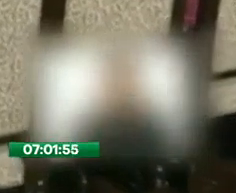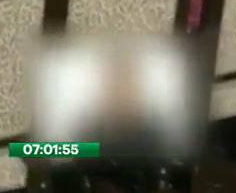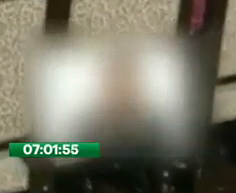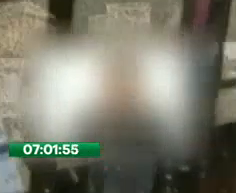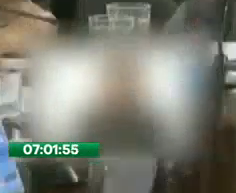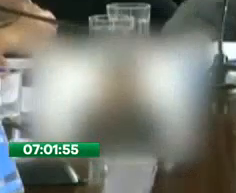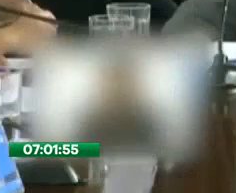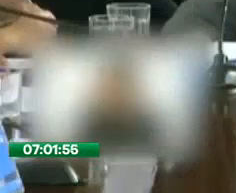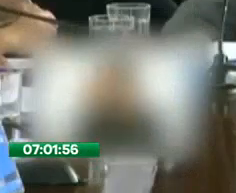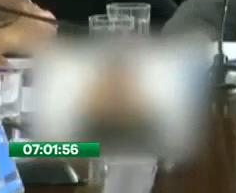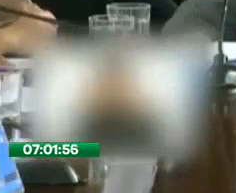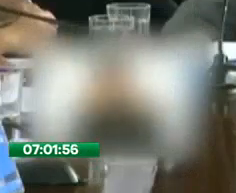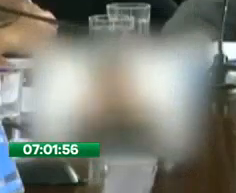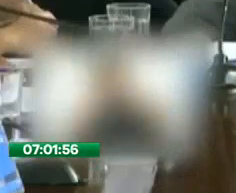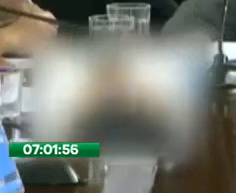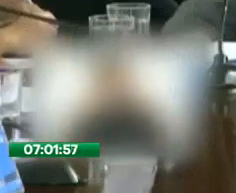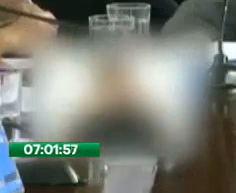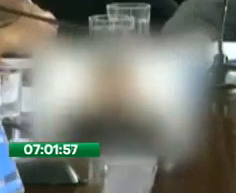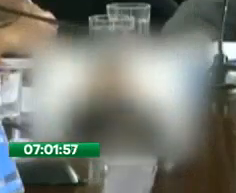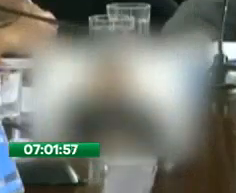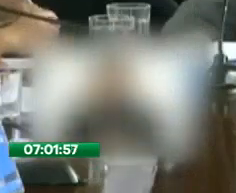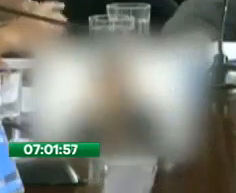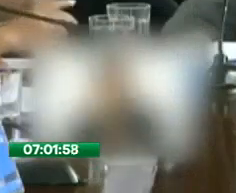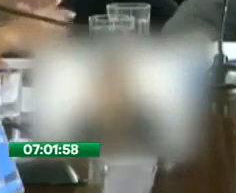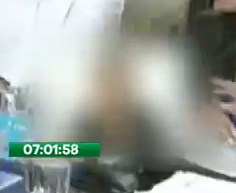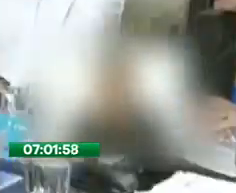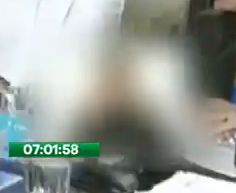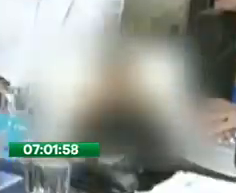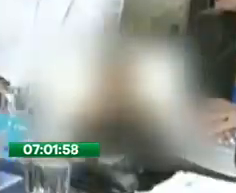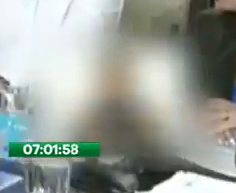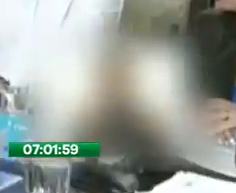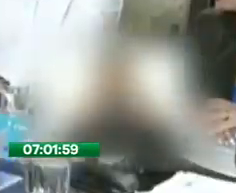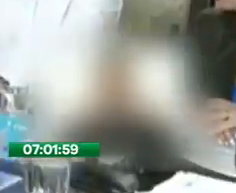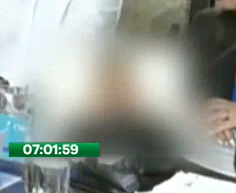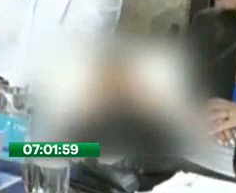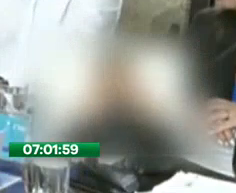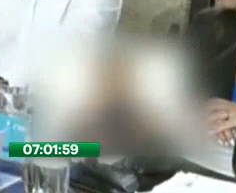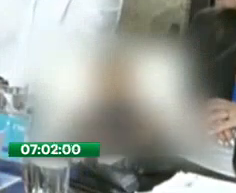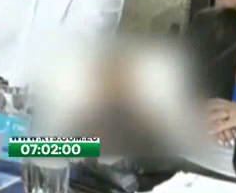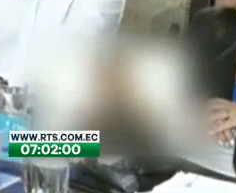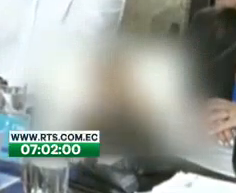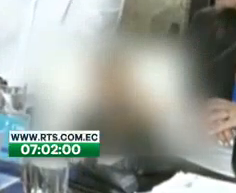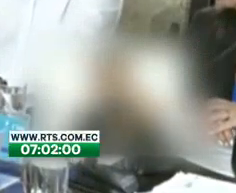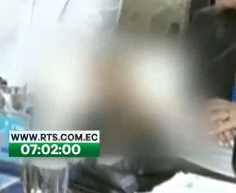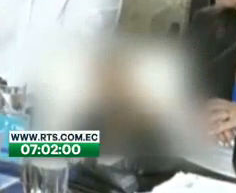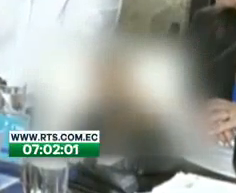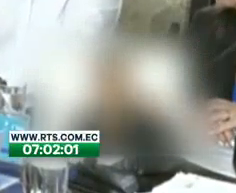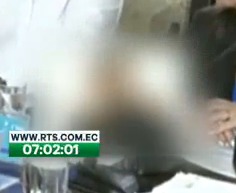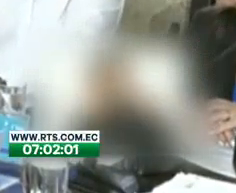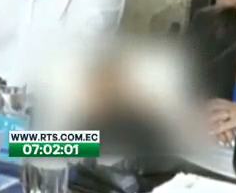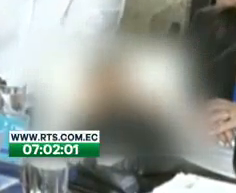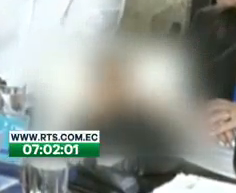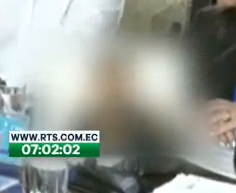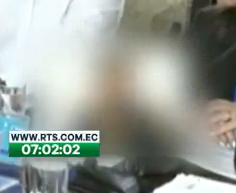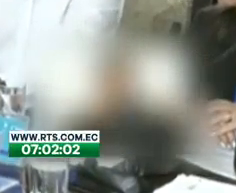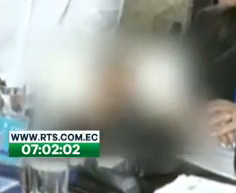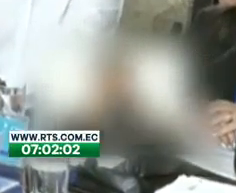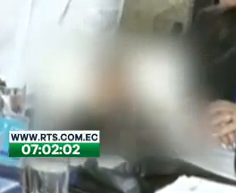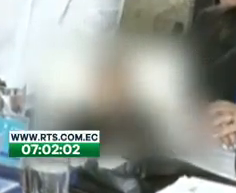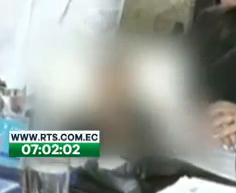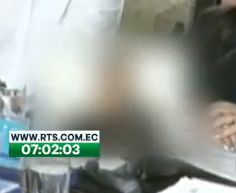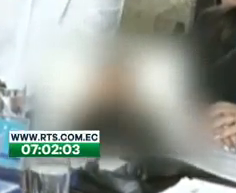una empresa que va a fortalecer la seguridad en el Cantón Guayaquil y asimismo deberíamos tomar en consideración un plan